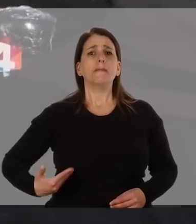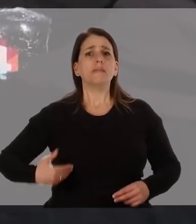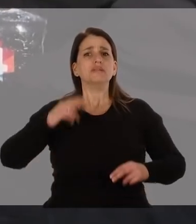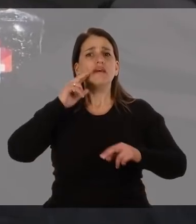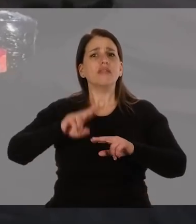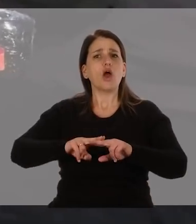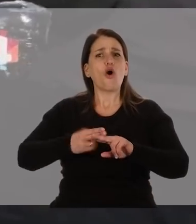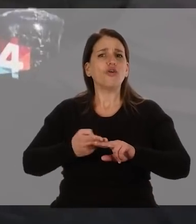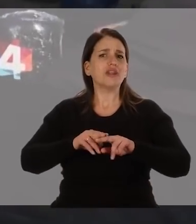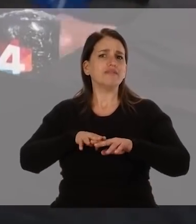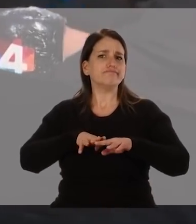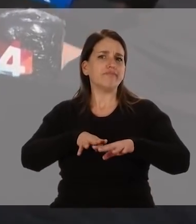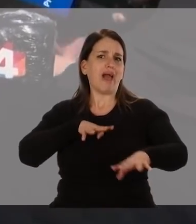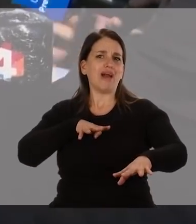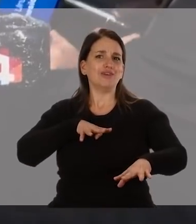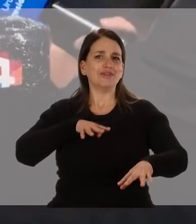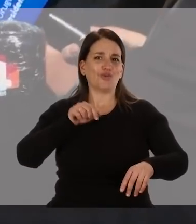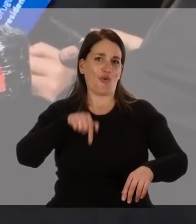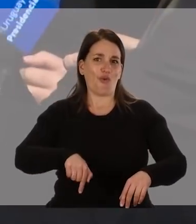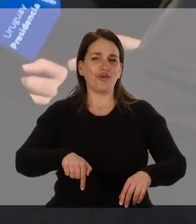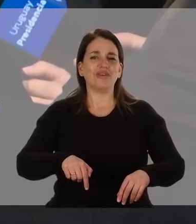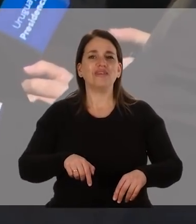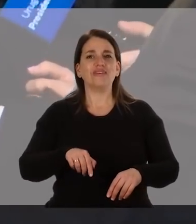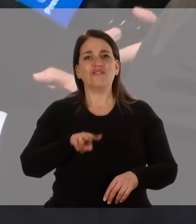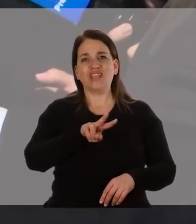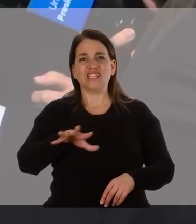Presidente, bueno, nuevamente es un acto de aniversario.